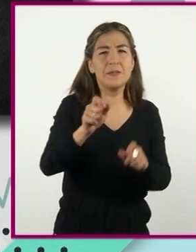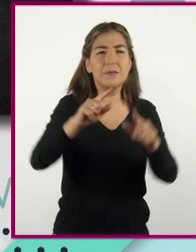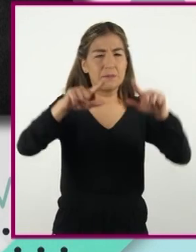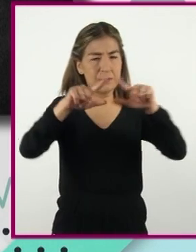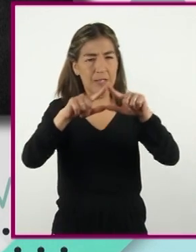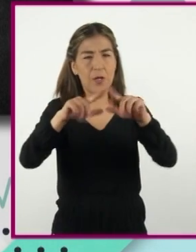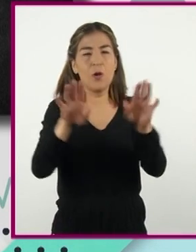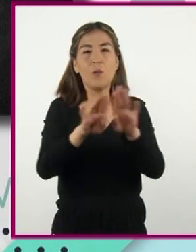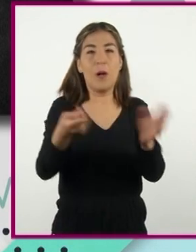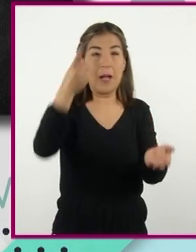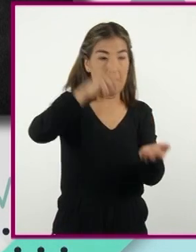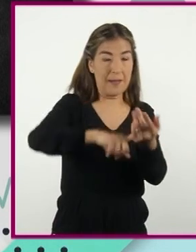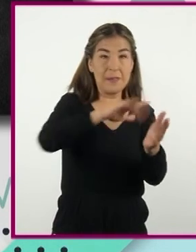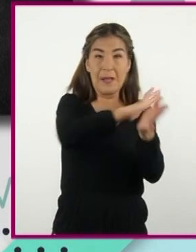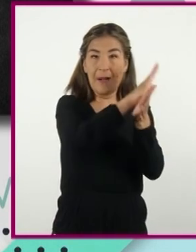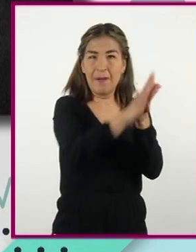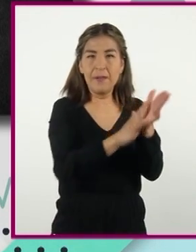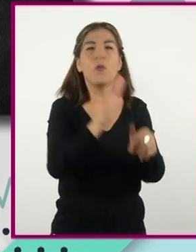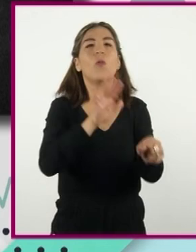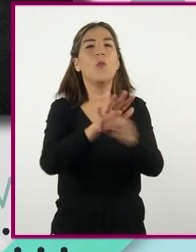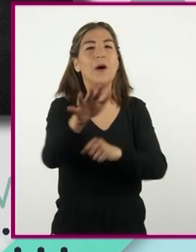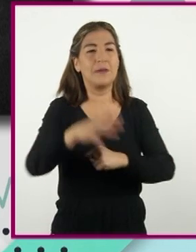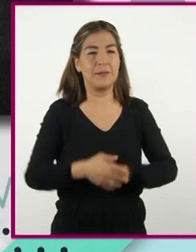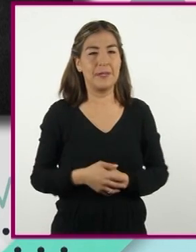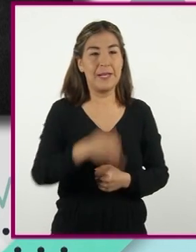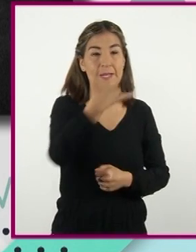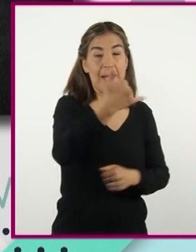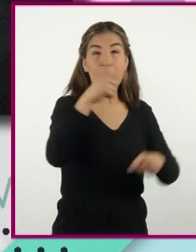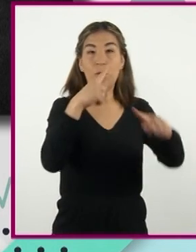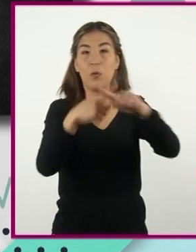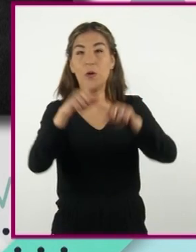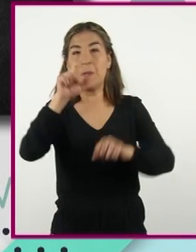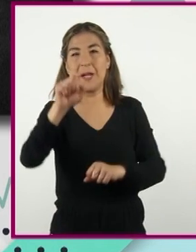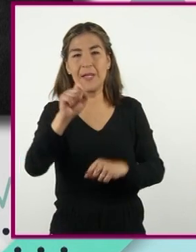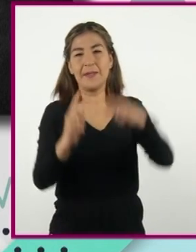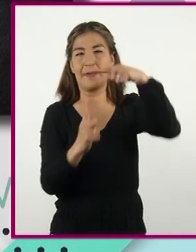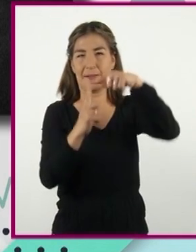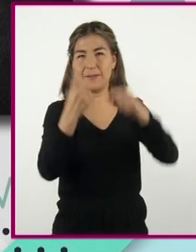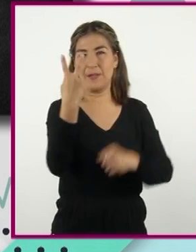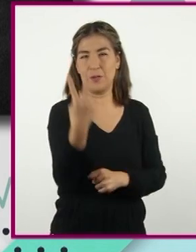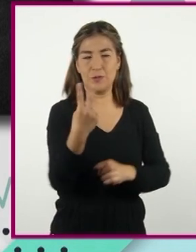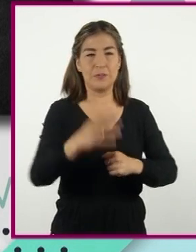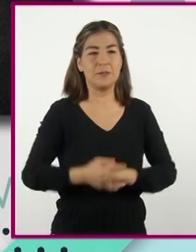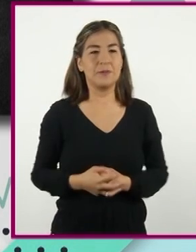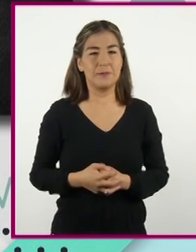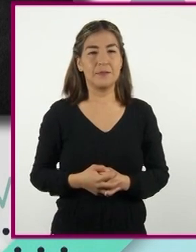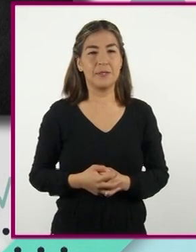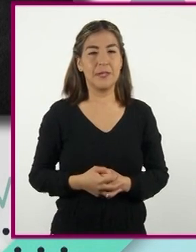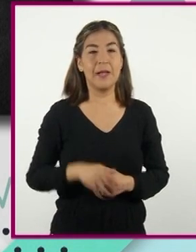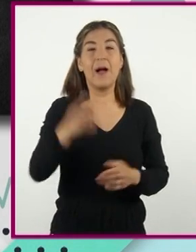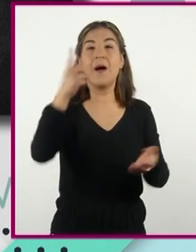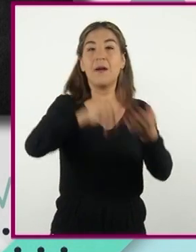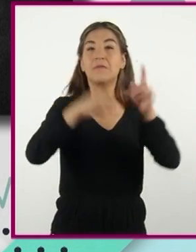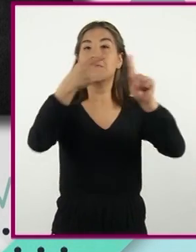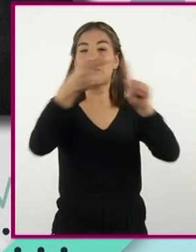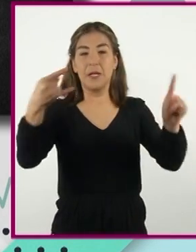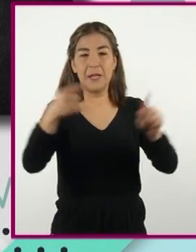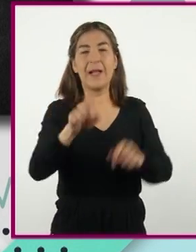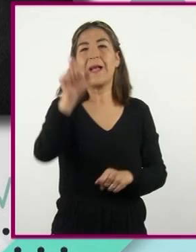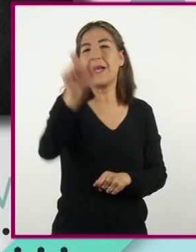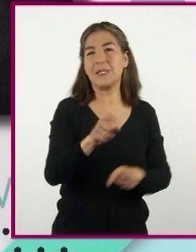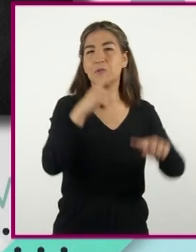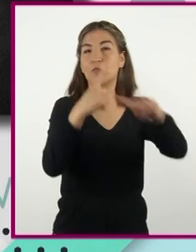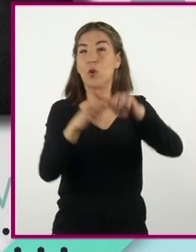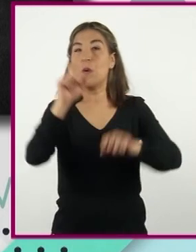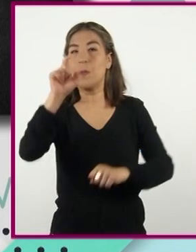obtener el área del triángulo, tenemos y por 20 entre 2. y el área del rectángulo es x por 20,